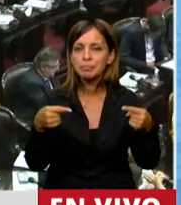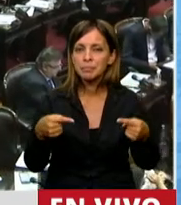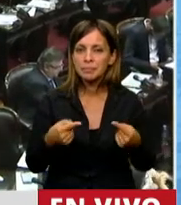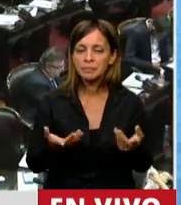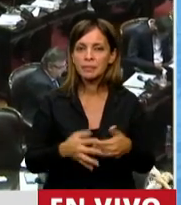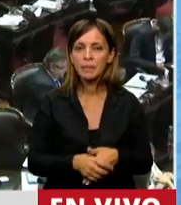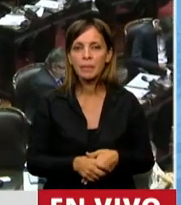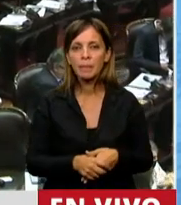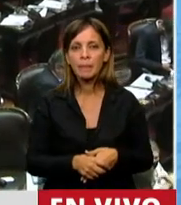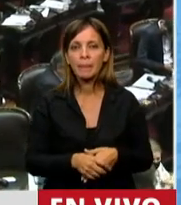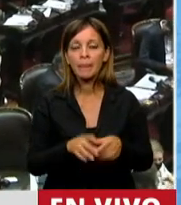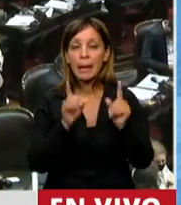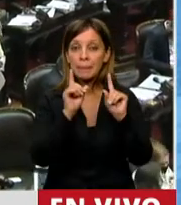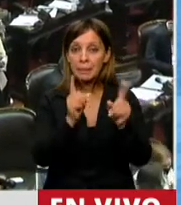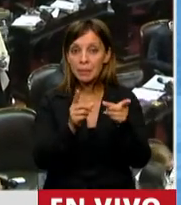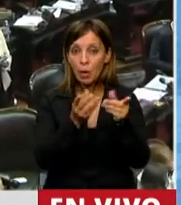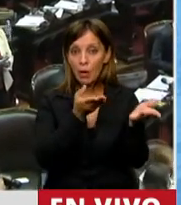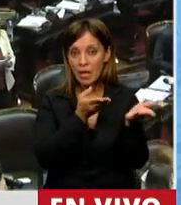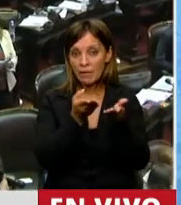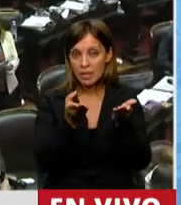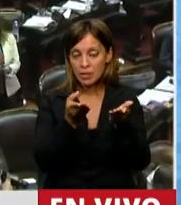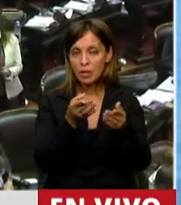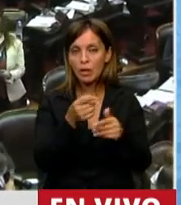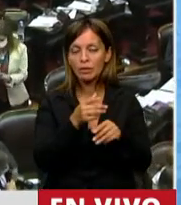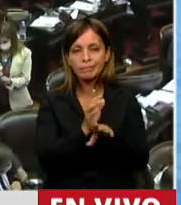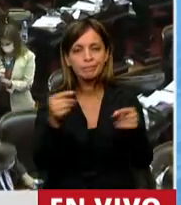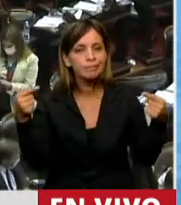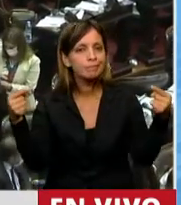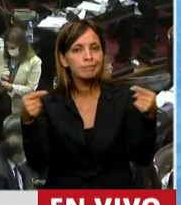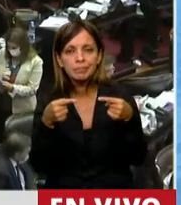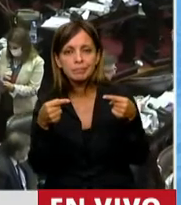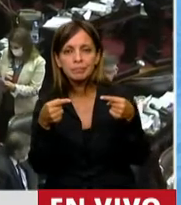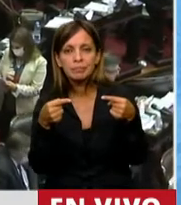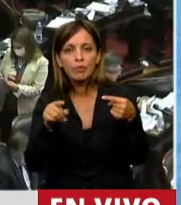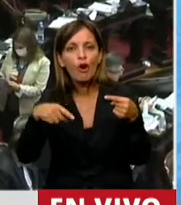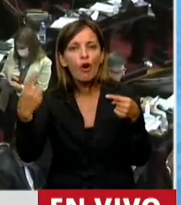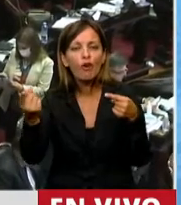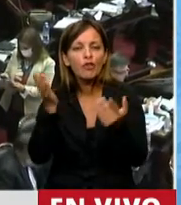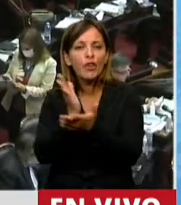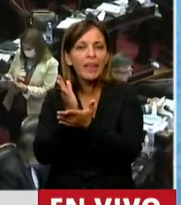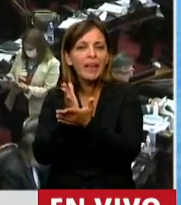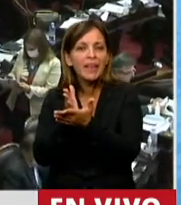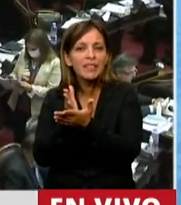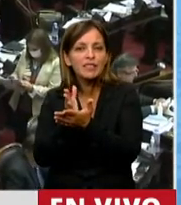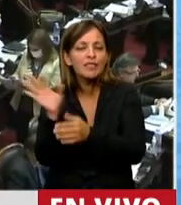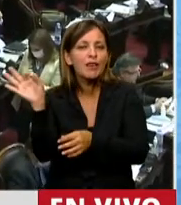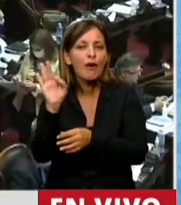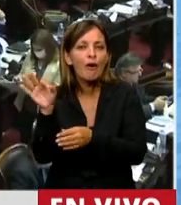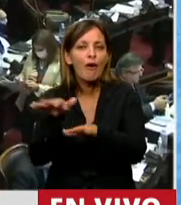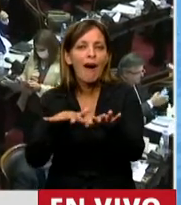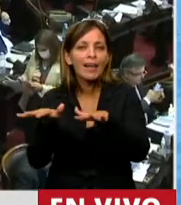sea, este beneficio es incompatible con cualquier derecho o con cualquier